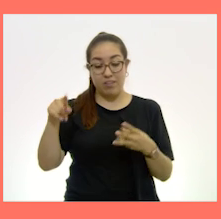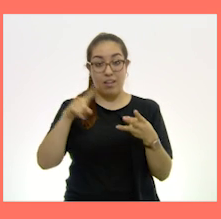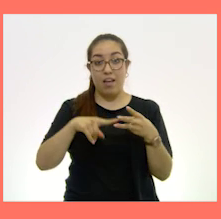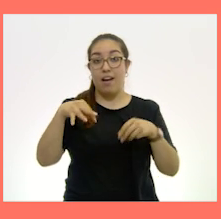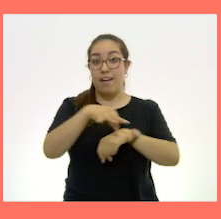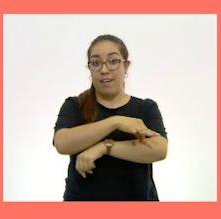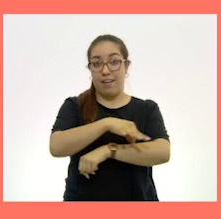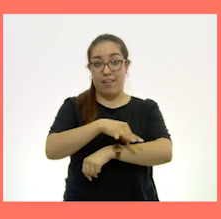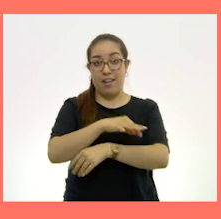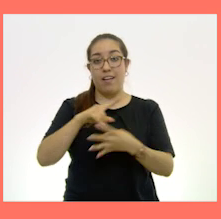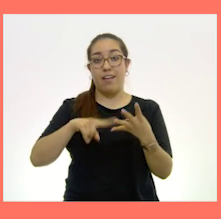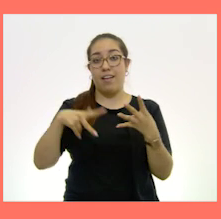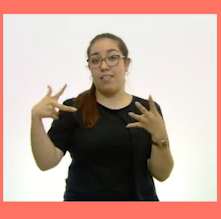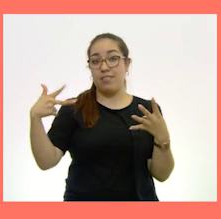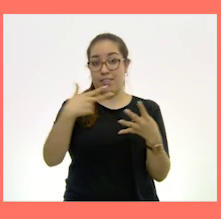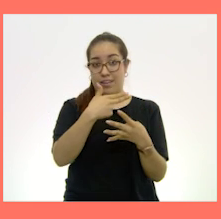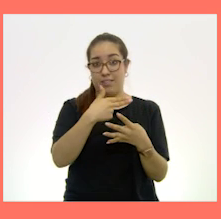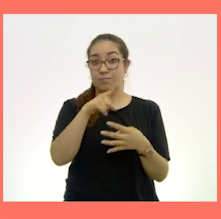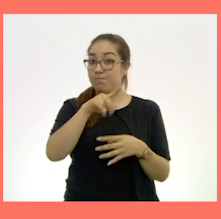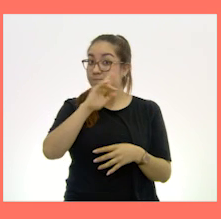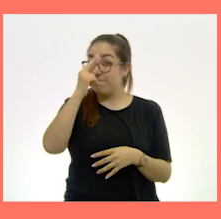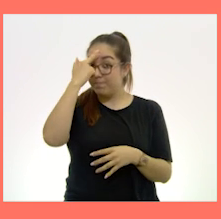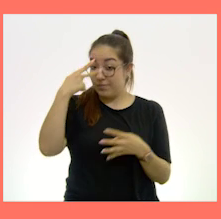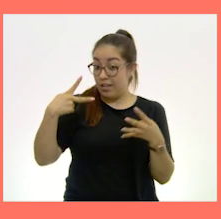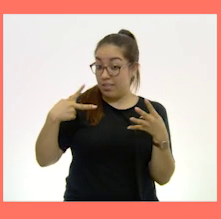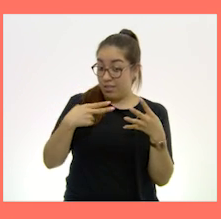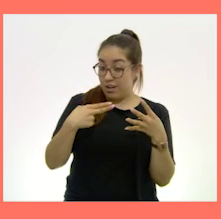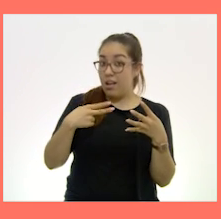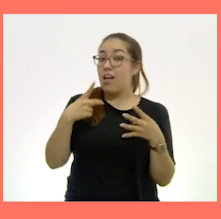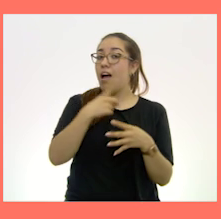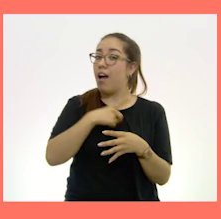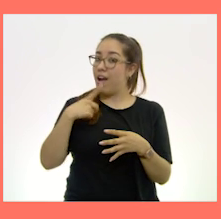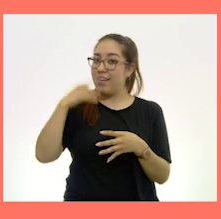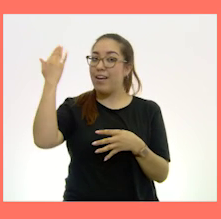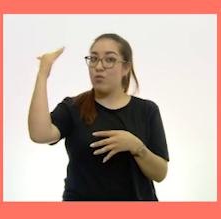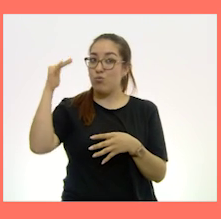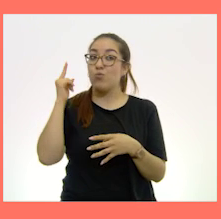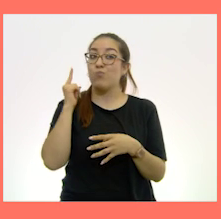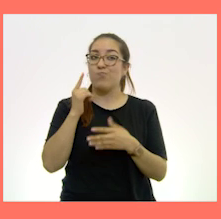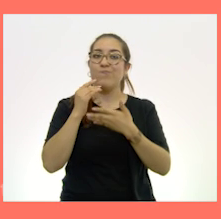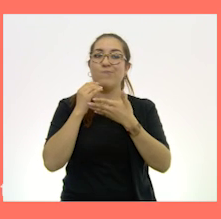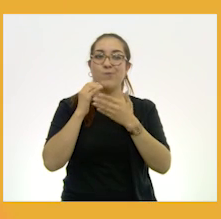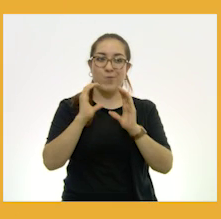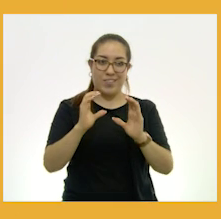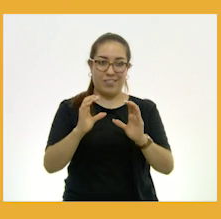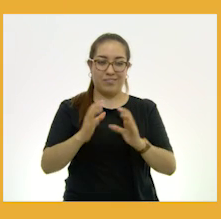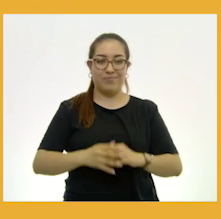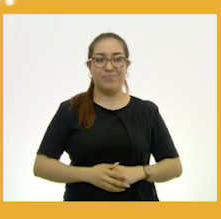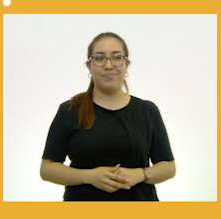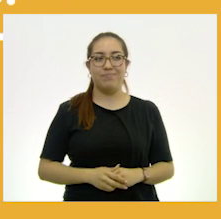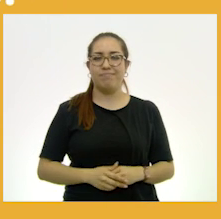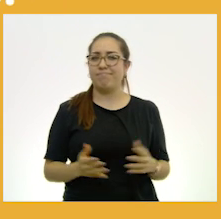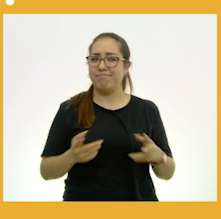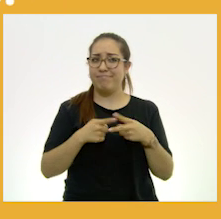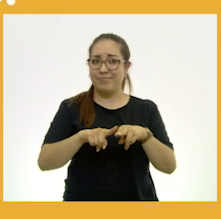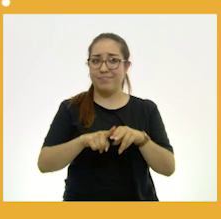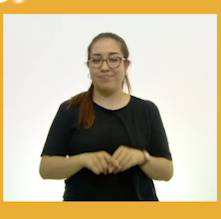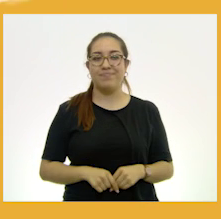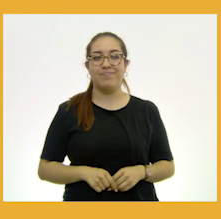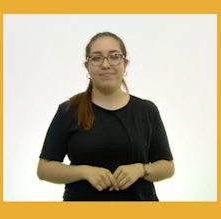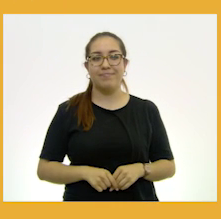y tijeras. Recuerda que la manipulación de estas debe estar supervisada por un adulto.